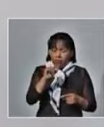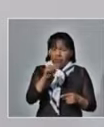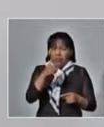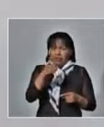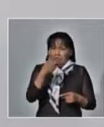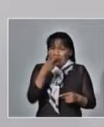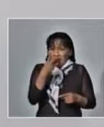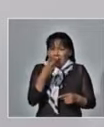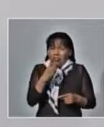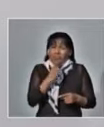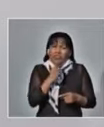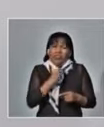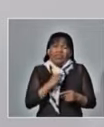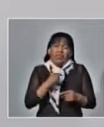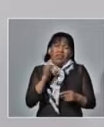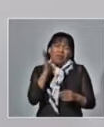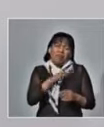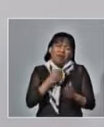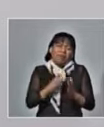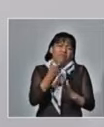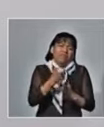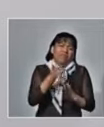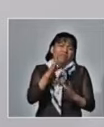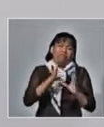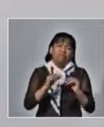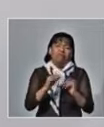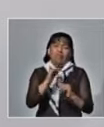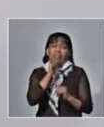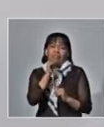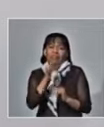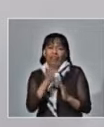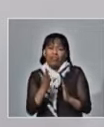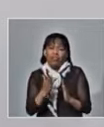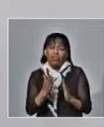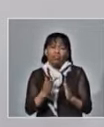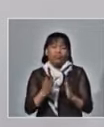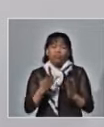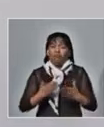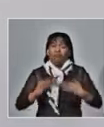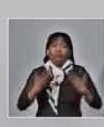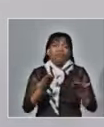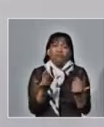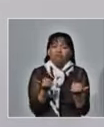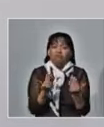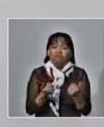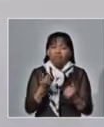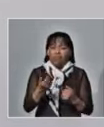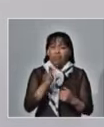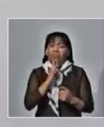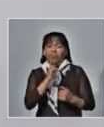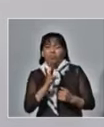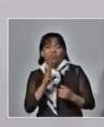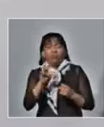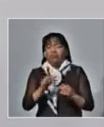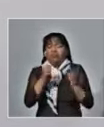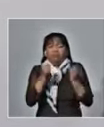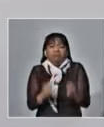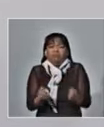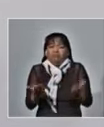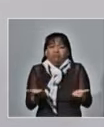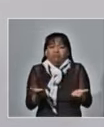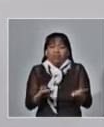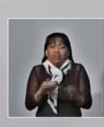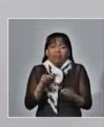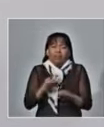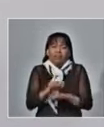actualmente, mal pagados, mal capacitados, sin controles de confianza. Ese es el resultado de la inseguridad. Somos en el